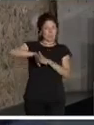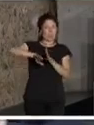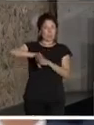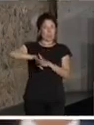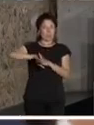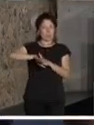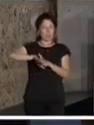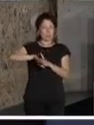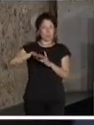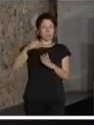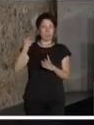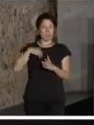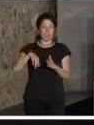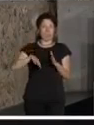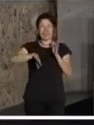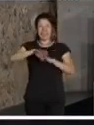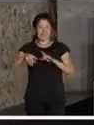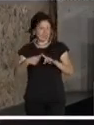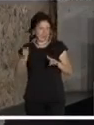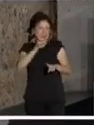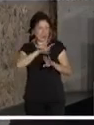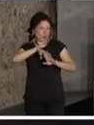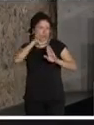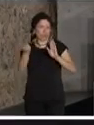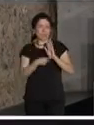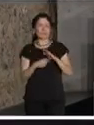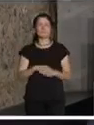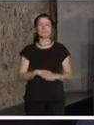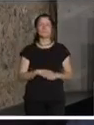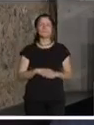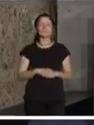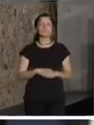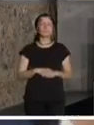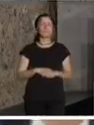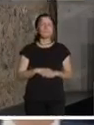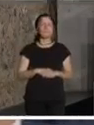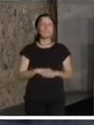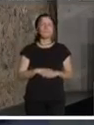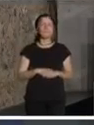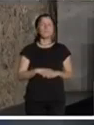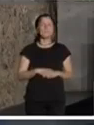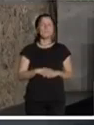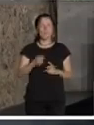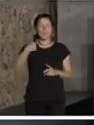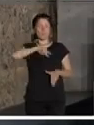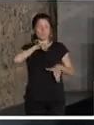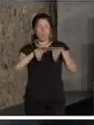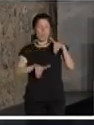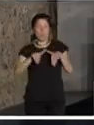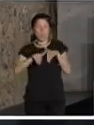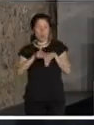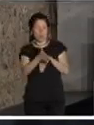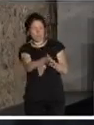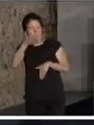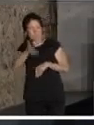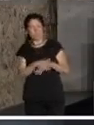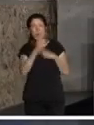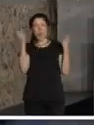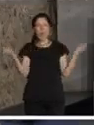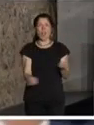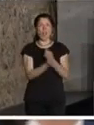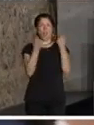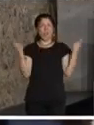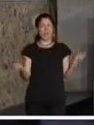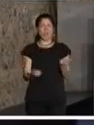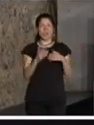que ya es toda extrema derecha está atacando al corazón de nuestra democracia han hecho una campaña